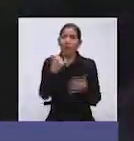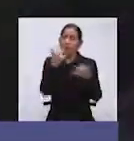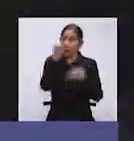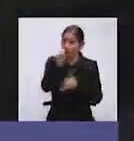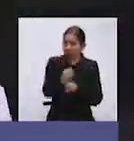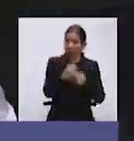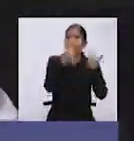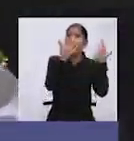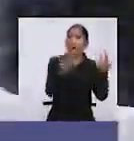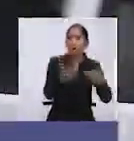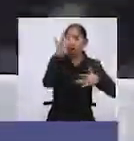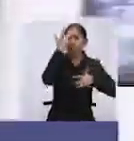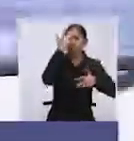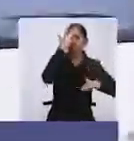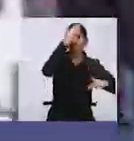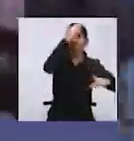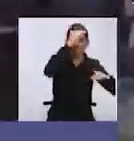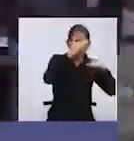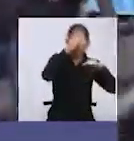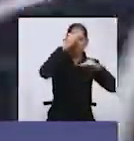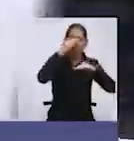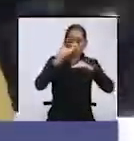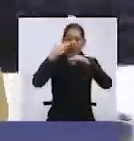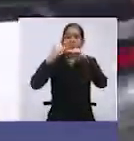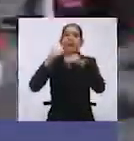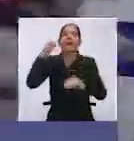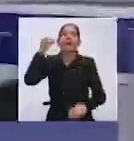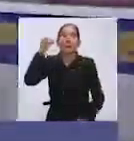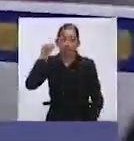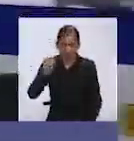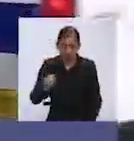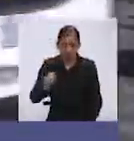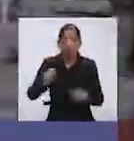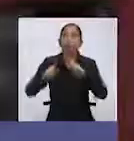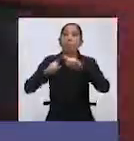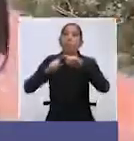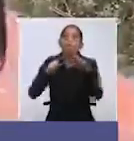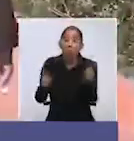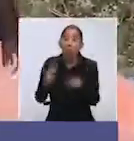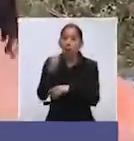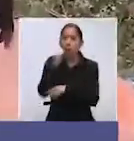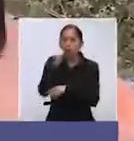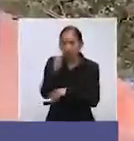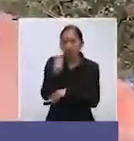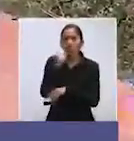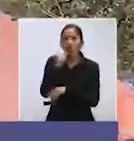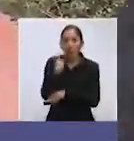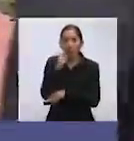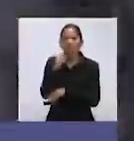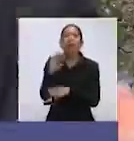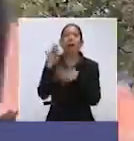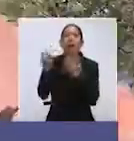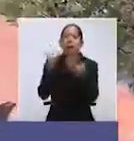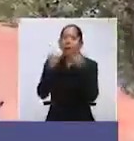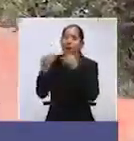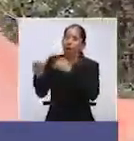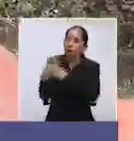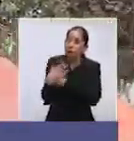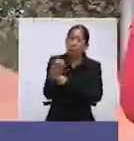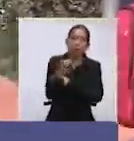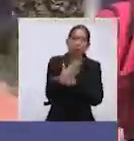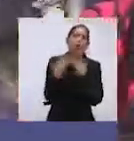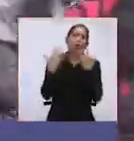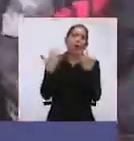las notificaciones de contagios diariamente. Eso quiere decir de que tenemos que seguir guardando